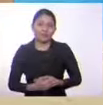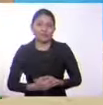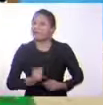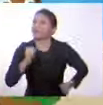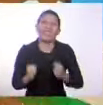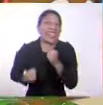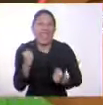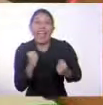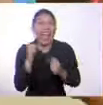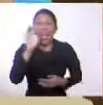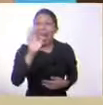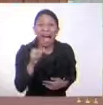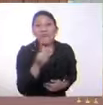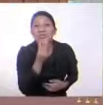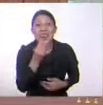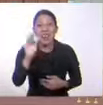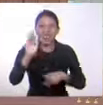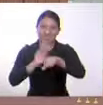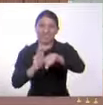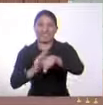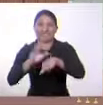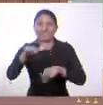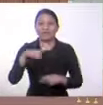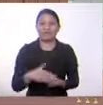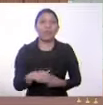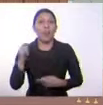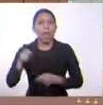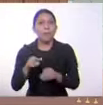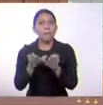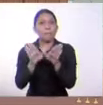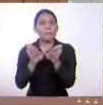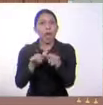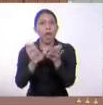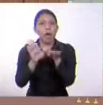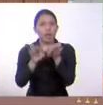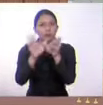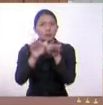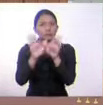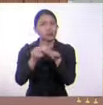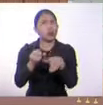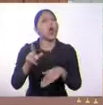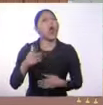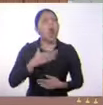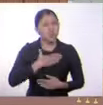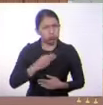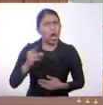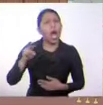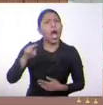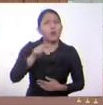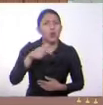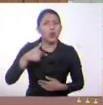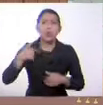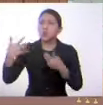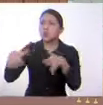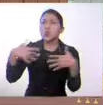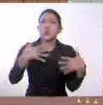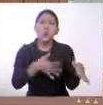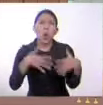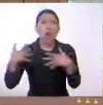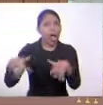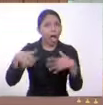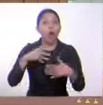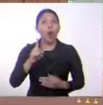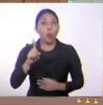Abuelo, abuelo. Las mariposas son muy amigables. Estuve jugando con una